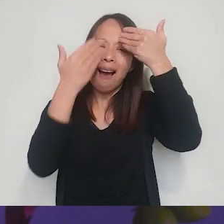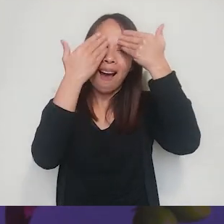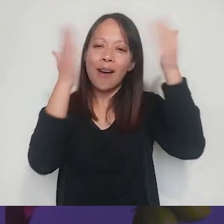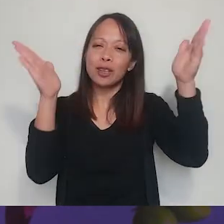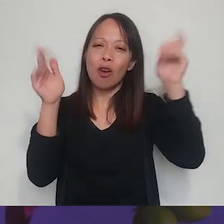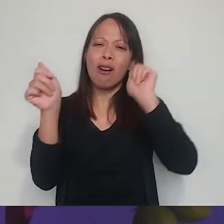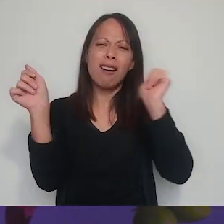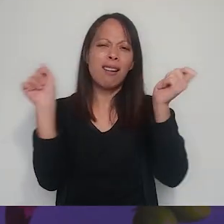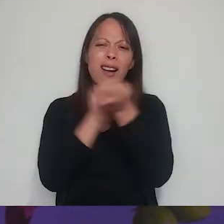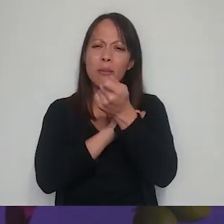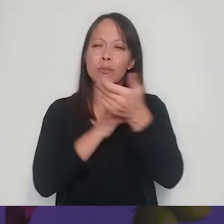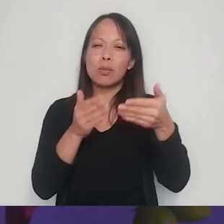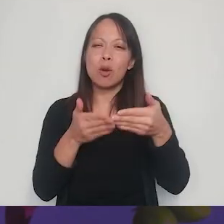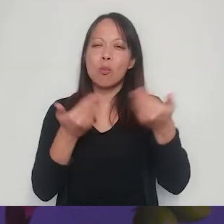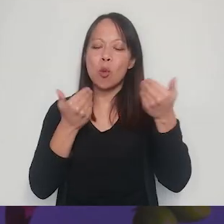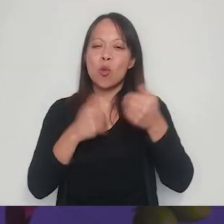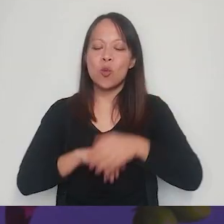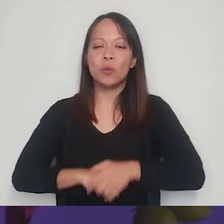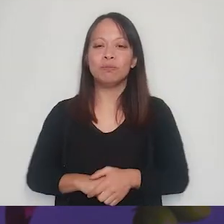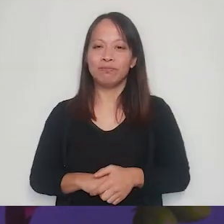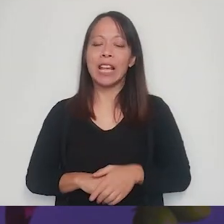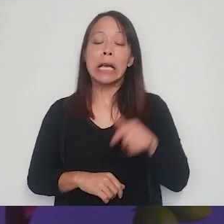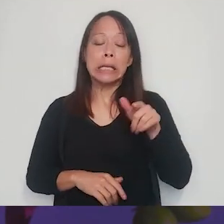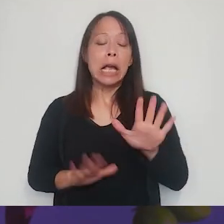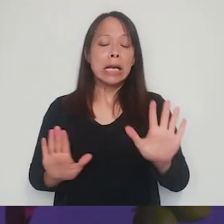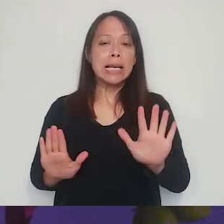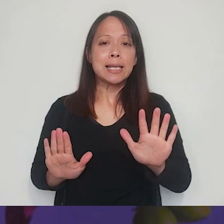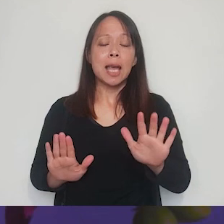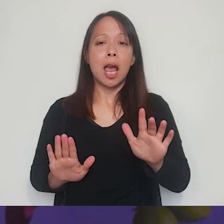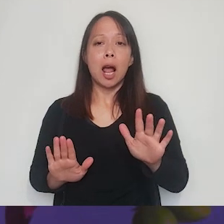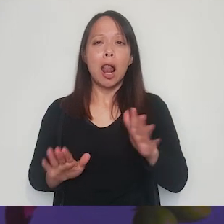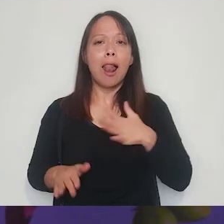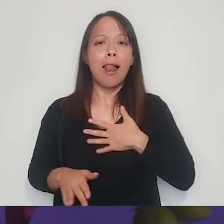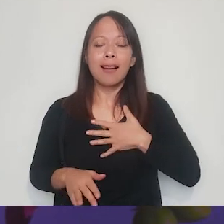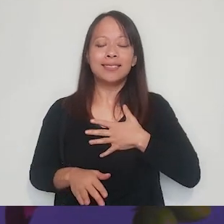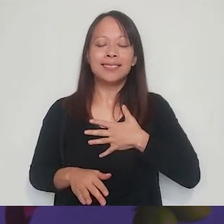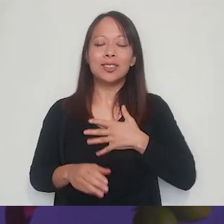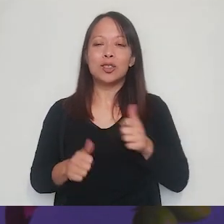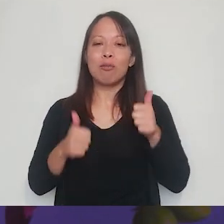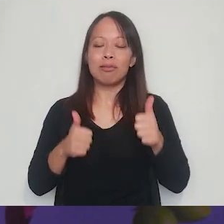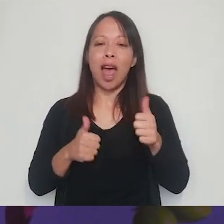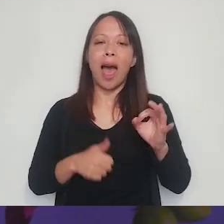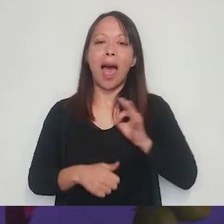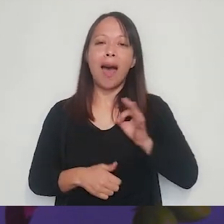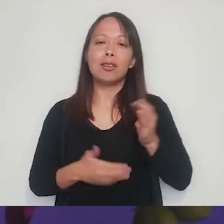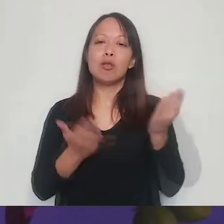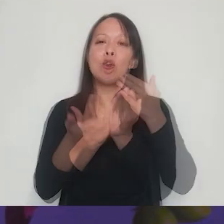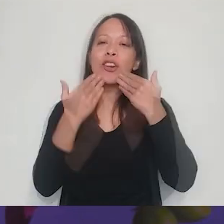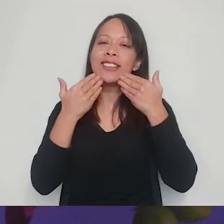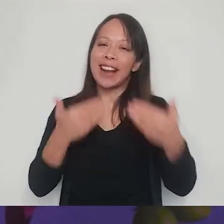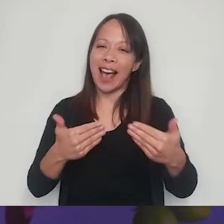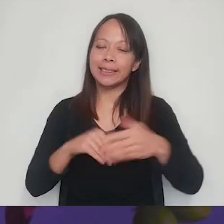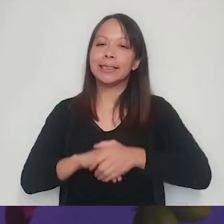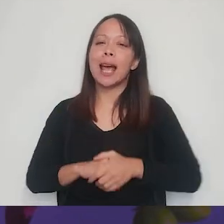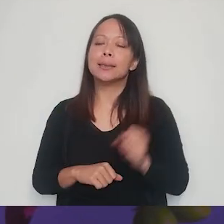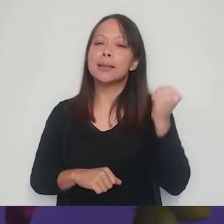cambió muchísimo la cabeza y nos permitió tener la sensación de que no fue en vano todo lo básico que estudiamos durante años.